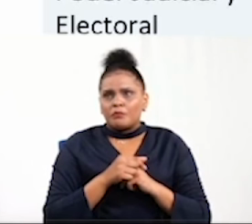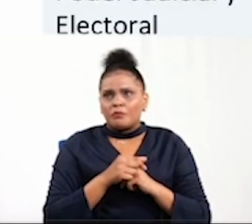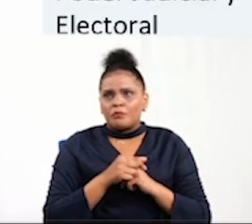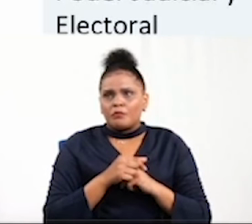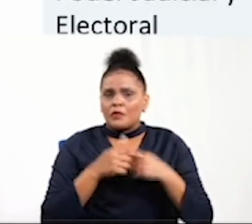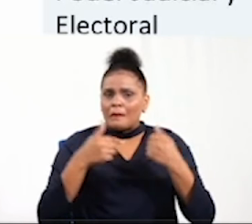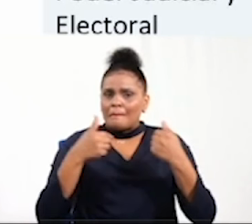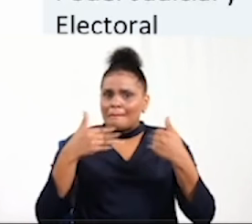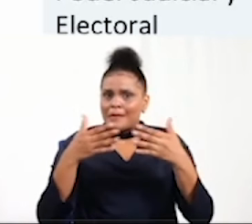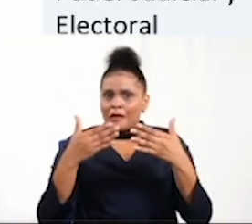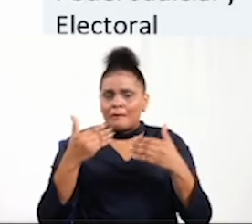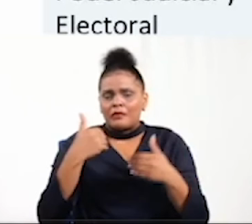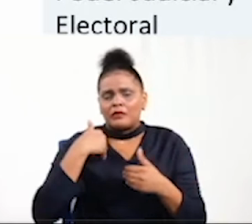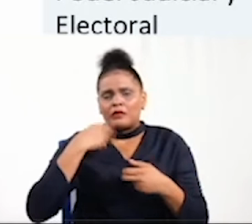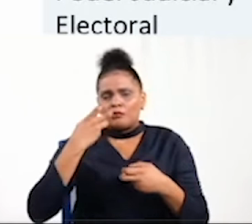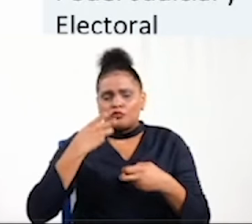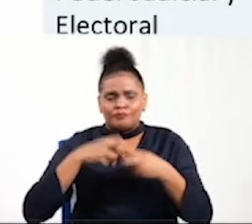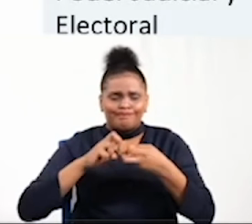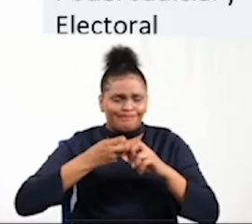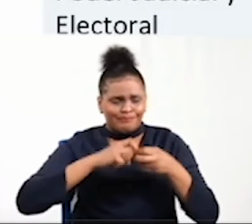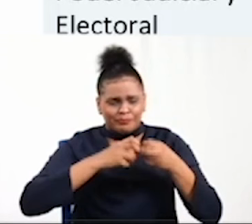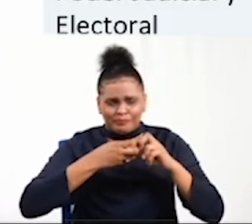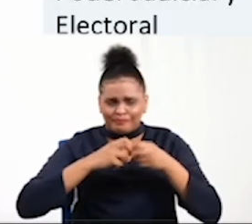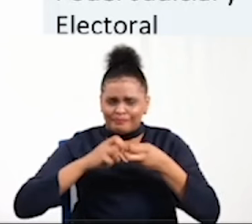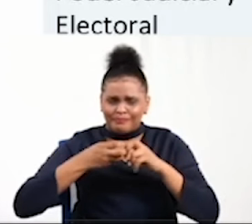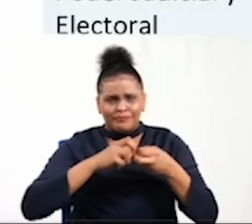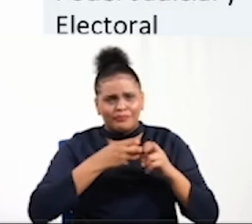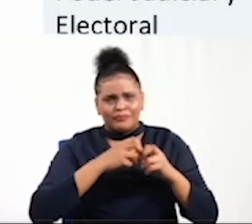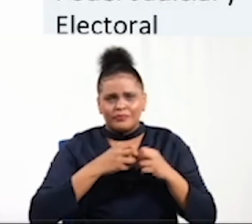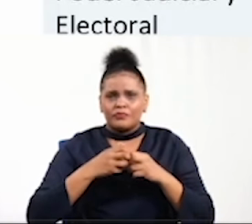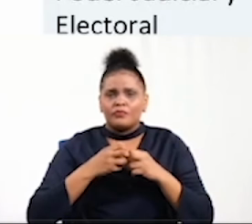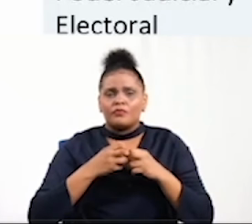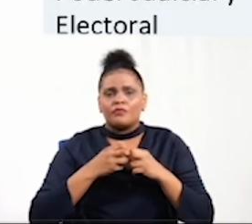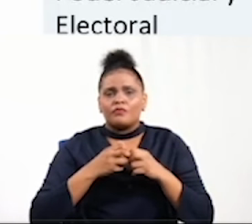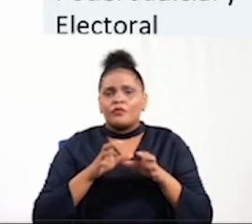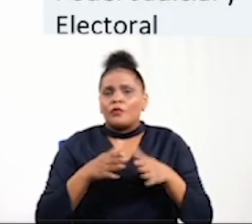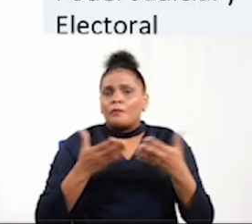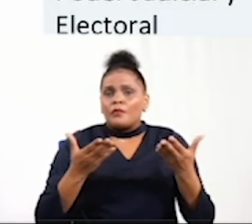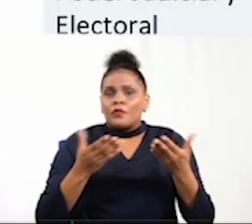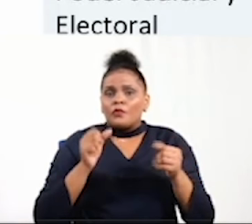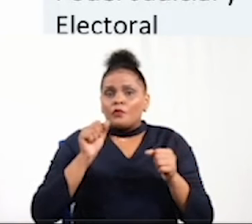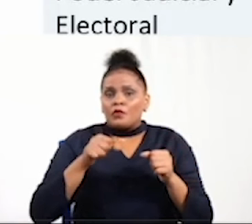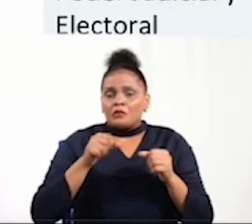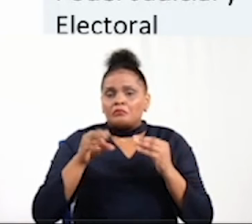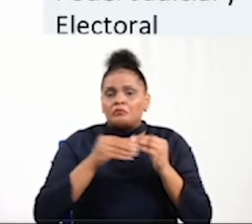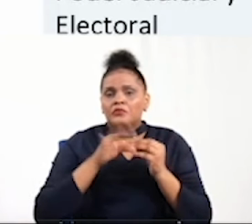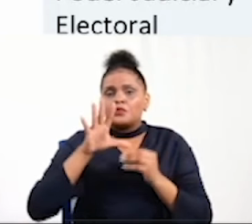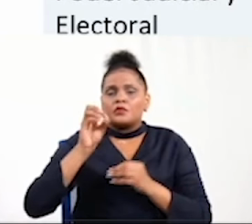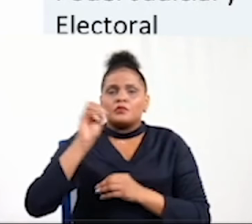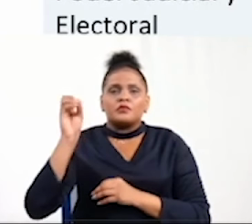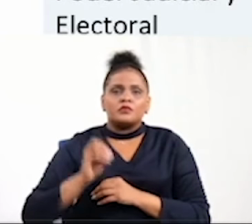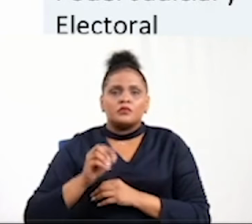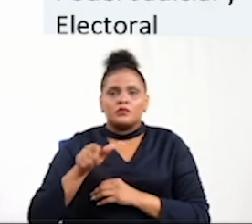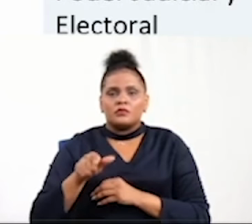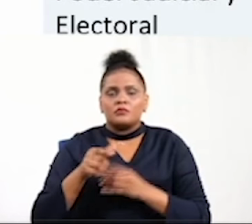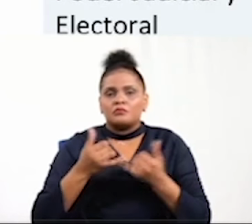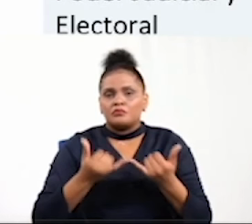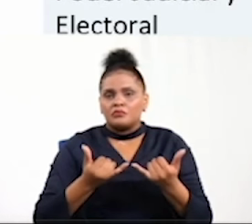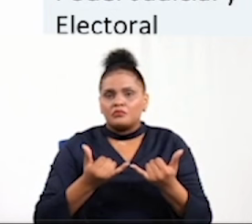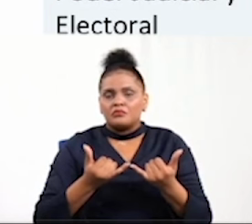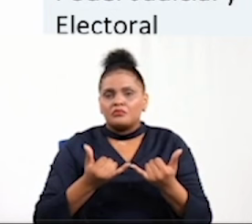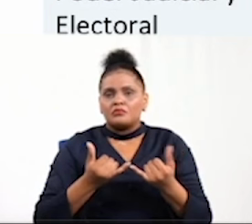problema grave de su representación con 15.6 por ciento de alcaldesas y 10.8 por ciento de representantes de corregimientos